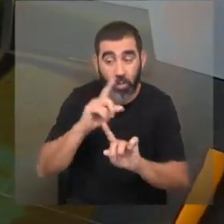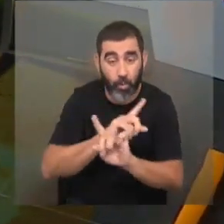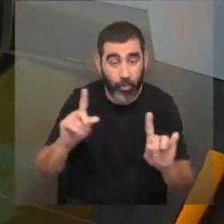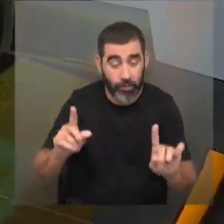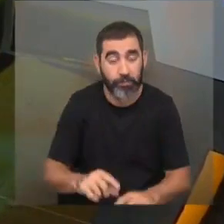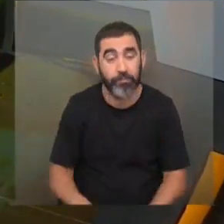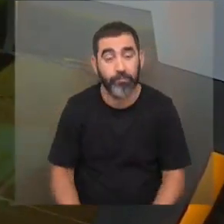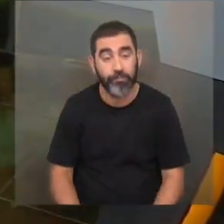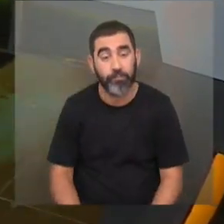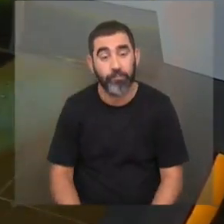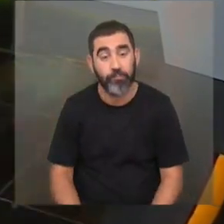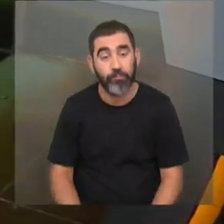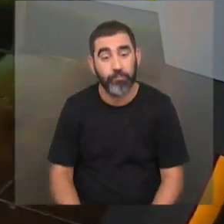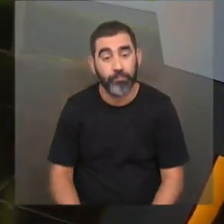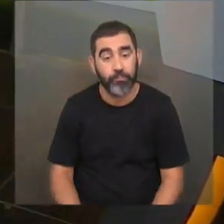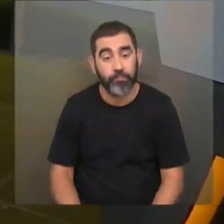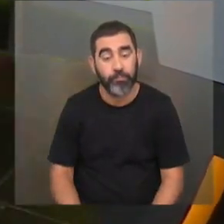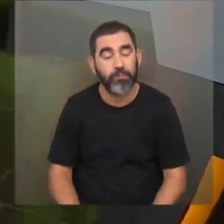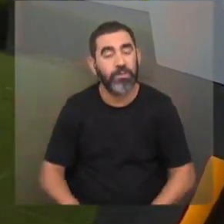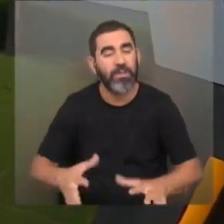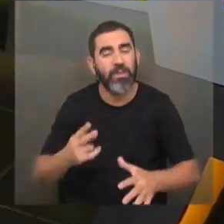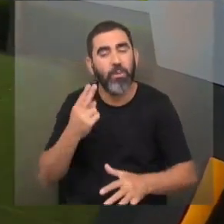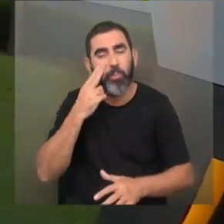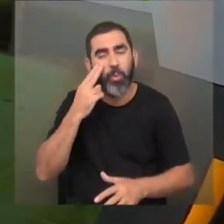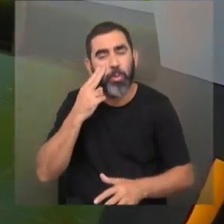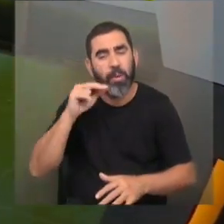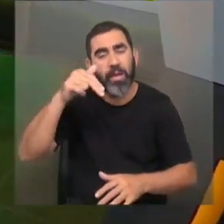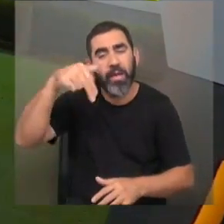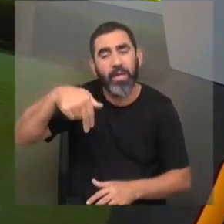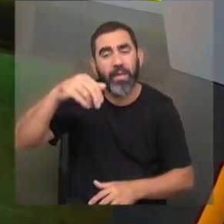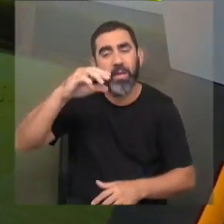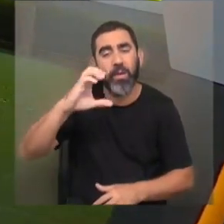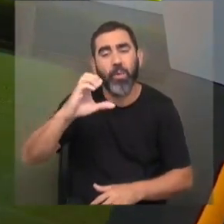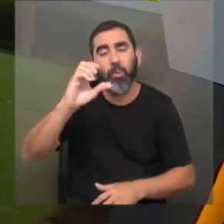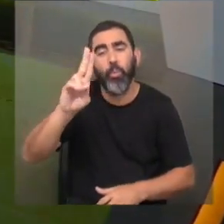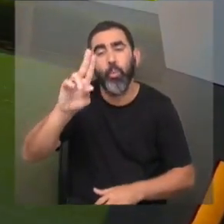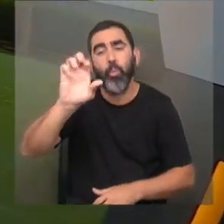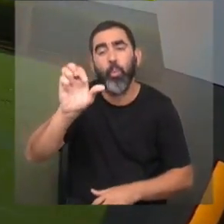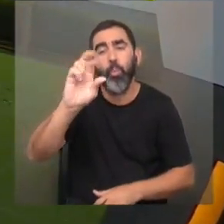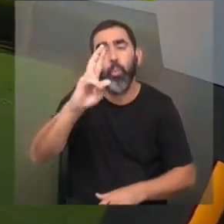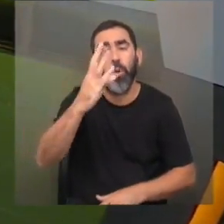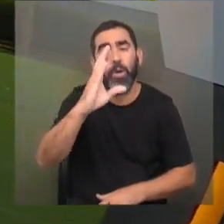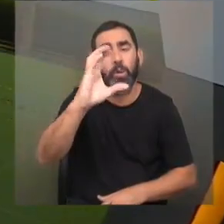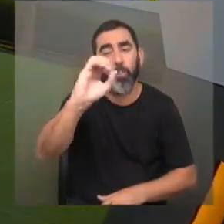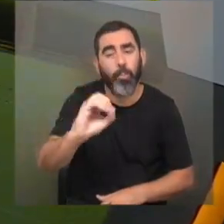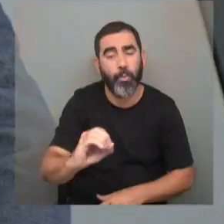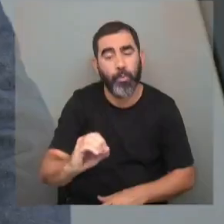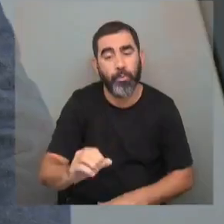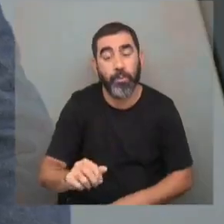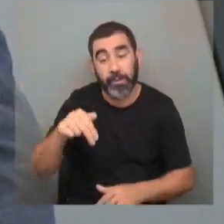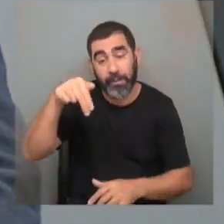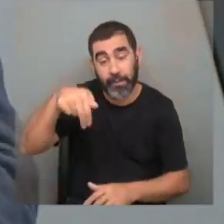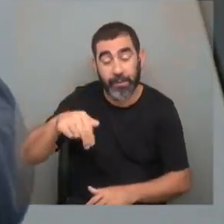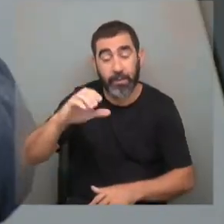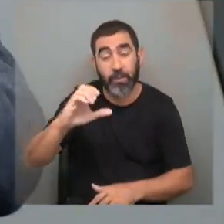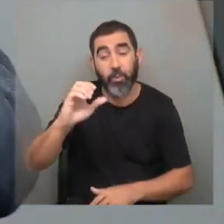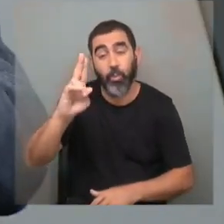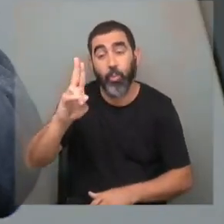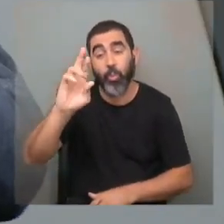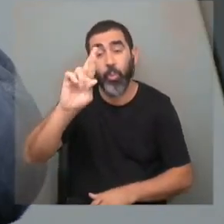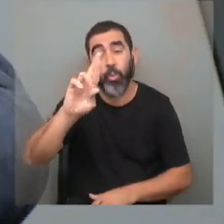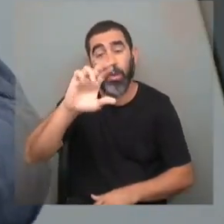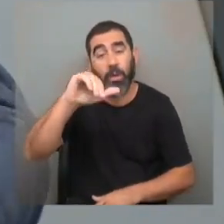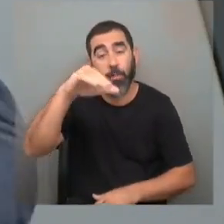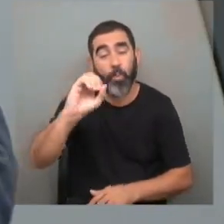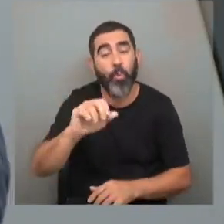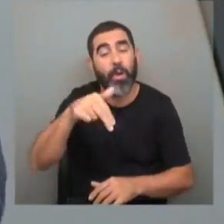pero ¿qué es el problema de los N-cuerpos? Bueno, muy bien. El problema de los N-cuerpos, el N,